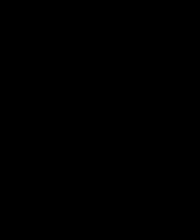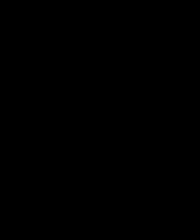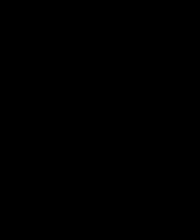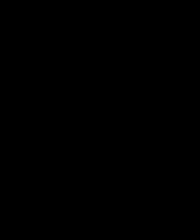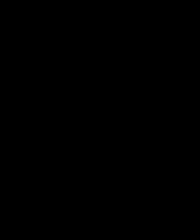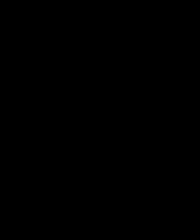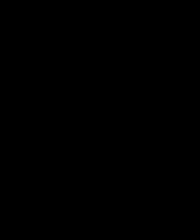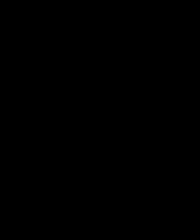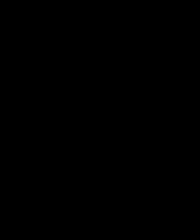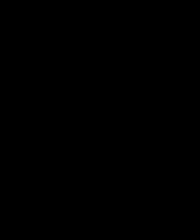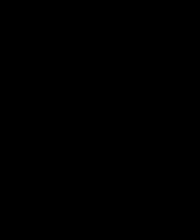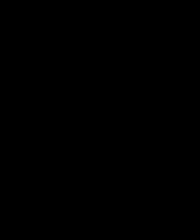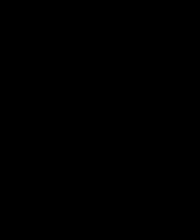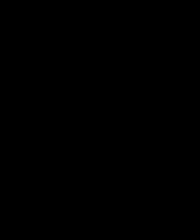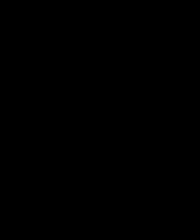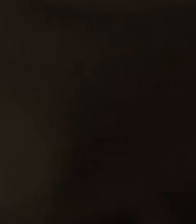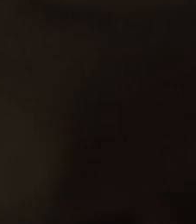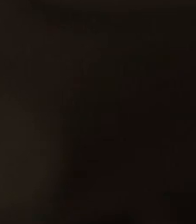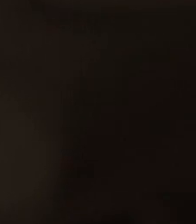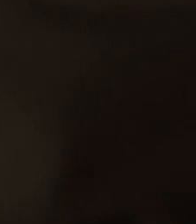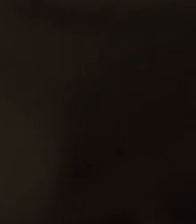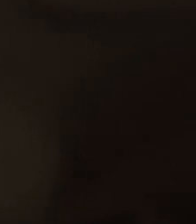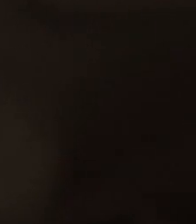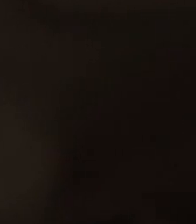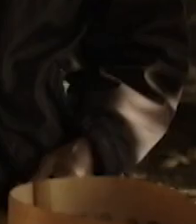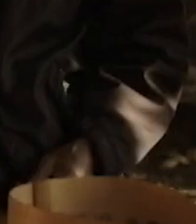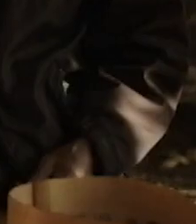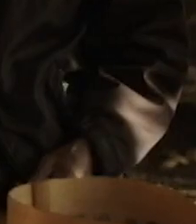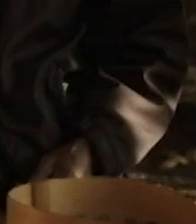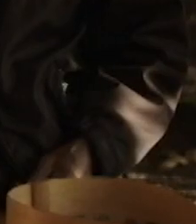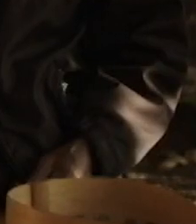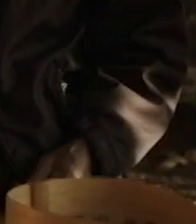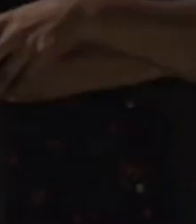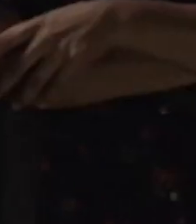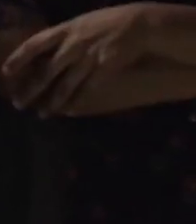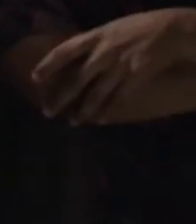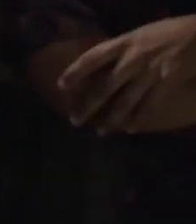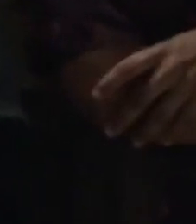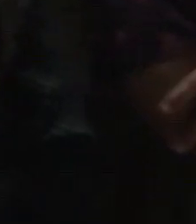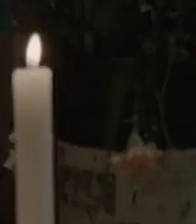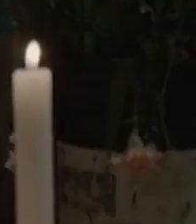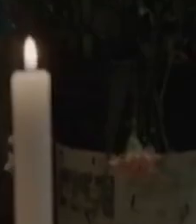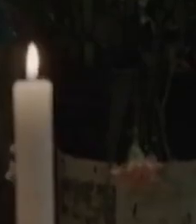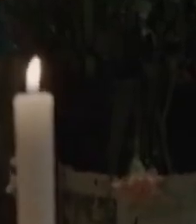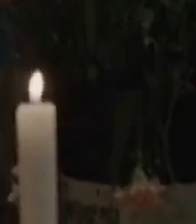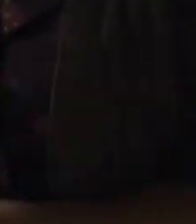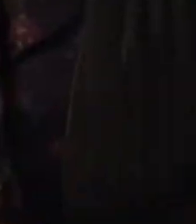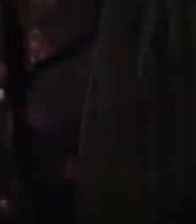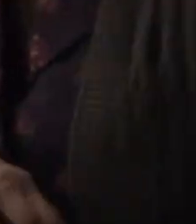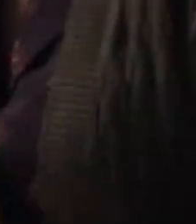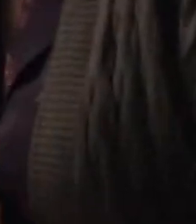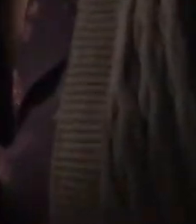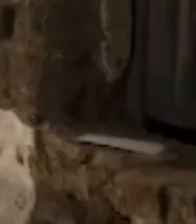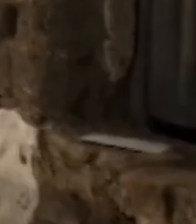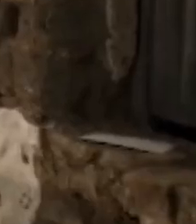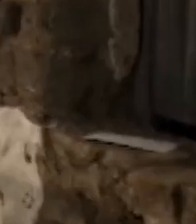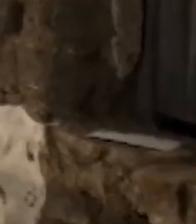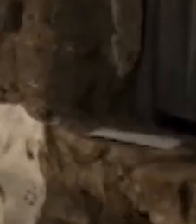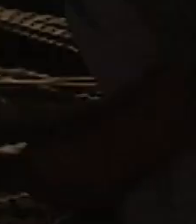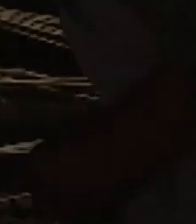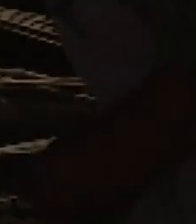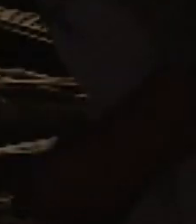13, Costa Rica Televisión. Ya nadie toca en el pueblo. ¡Ave María Purísima! Filmes